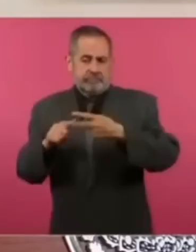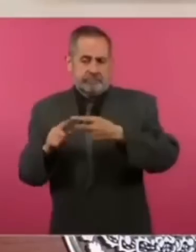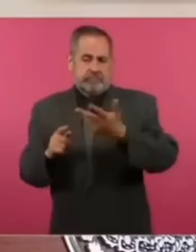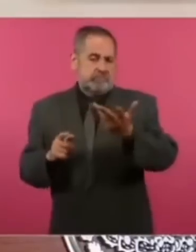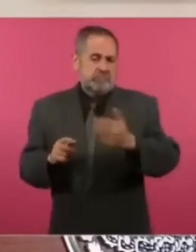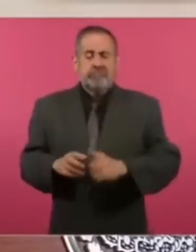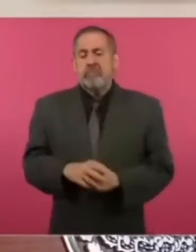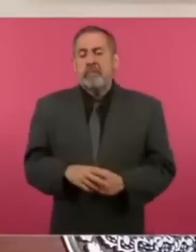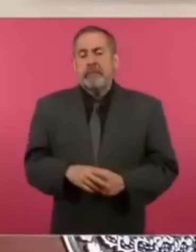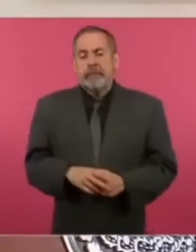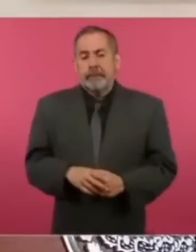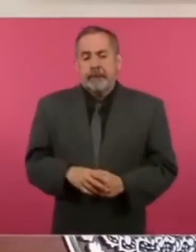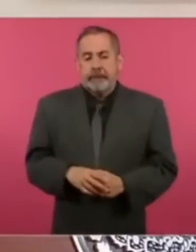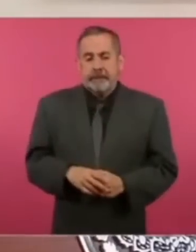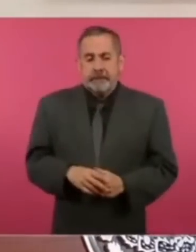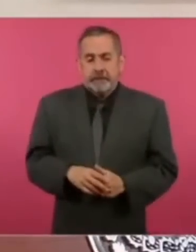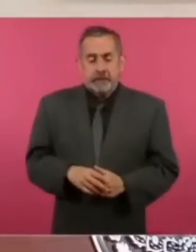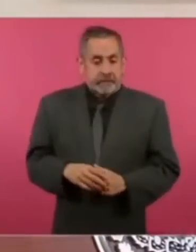porque